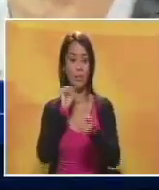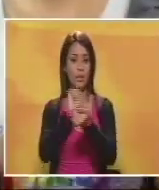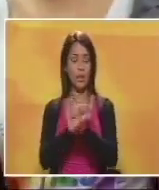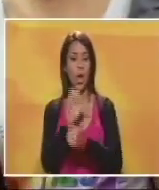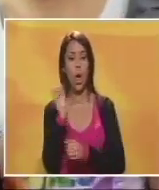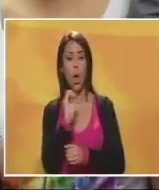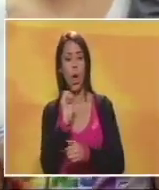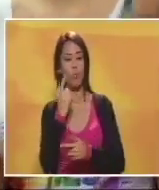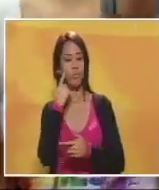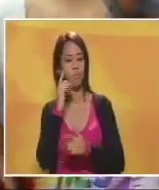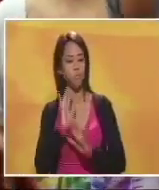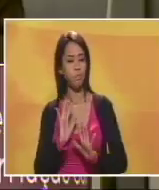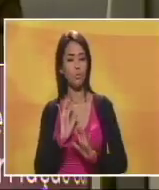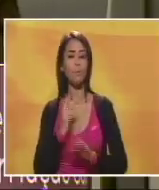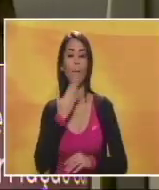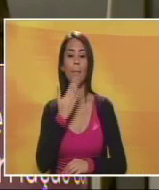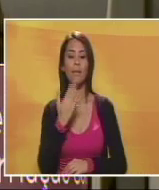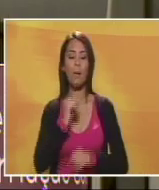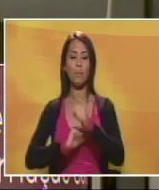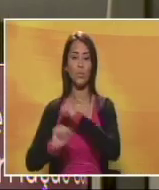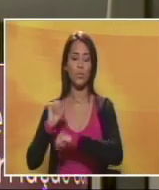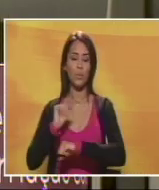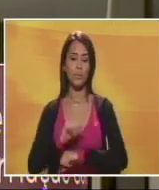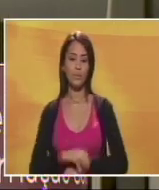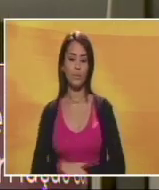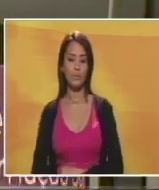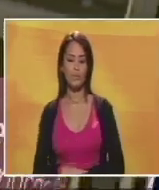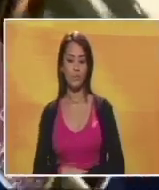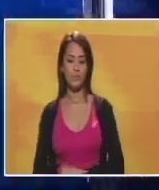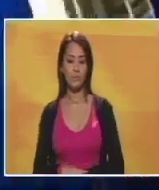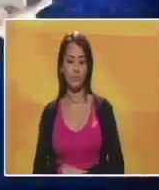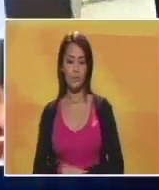recibe el habeas corpus solicitado por su defensa.